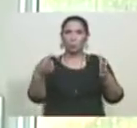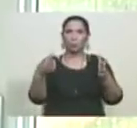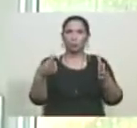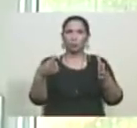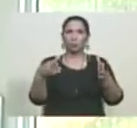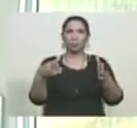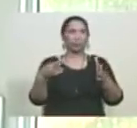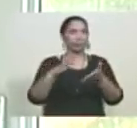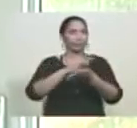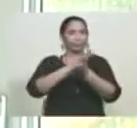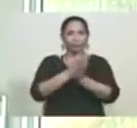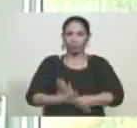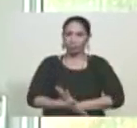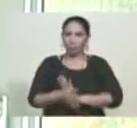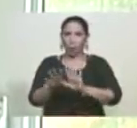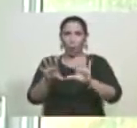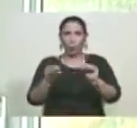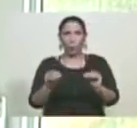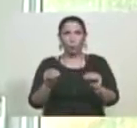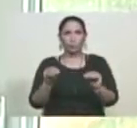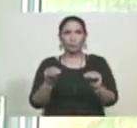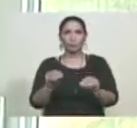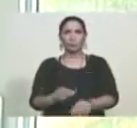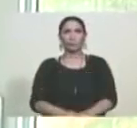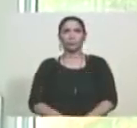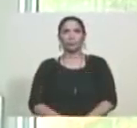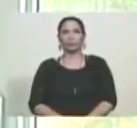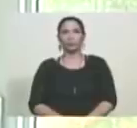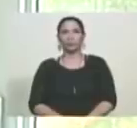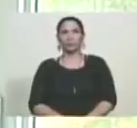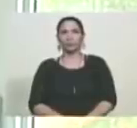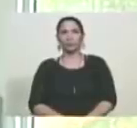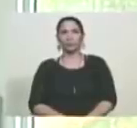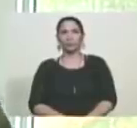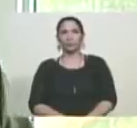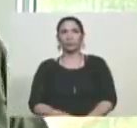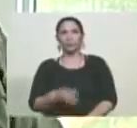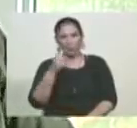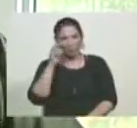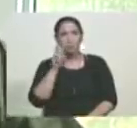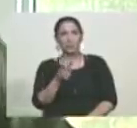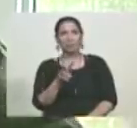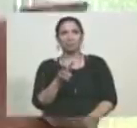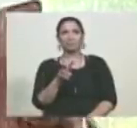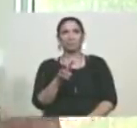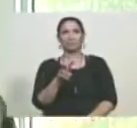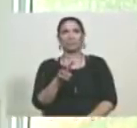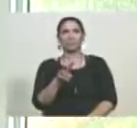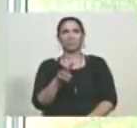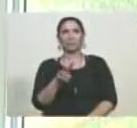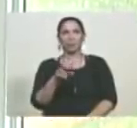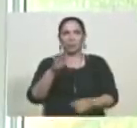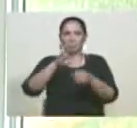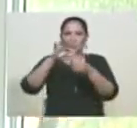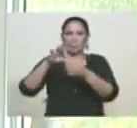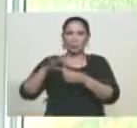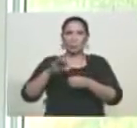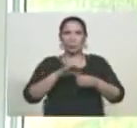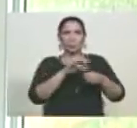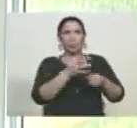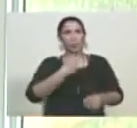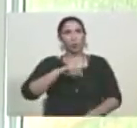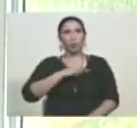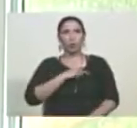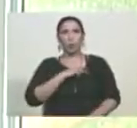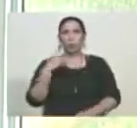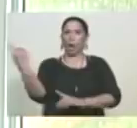completamente desarticulada. A escasamente 2 y 3 metros usted puede evidenciar la teca sembrada. A nosotros se nos